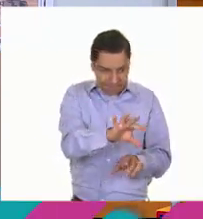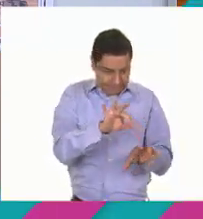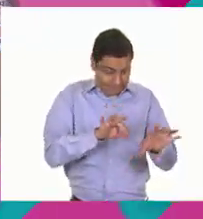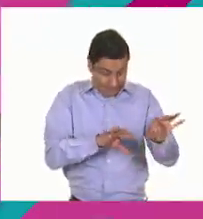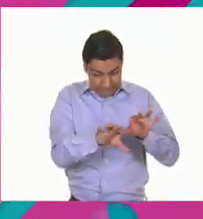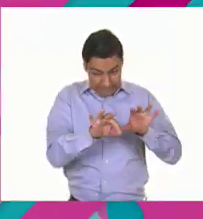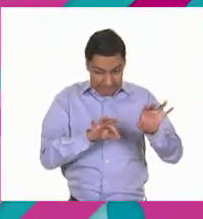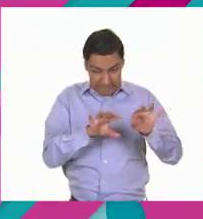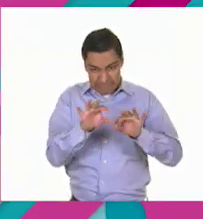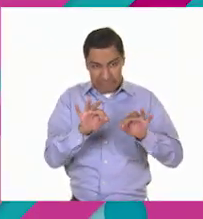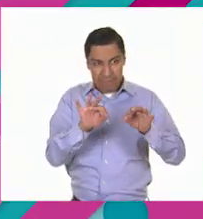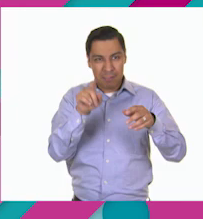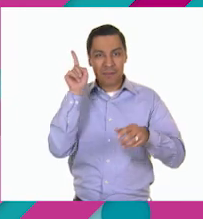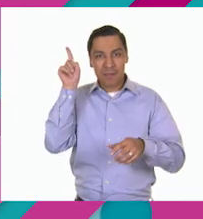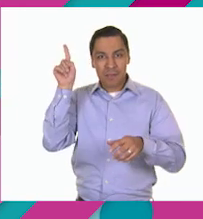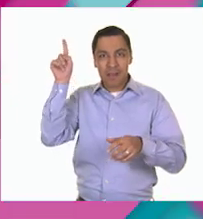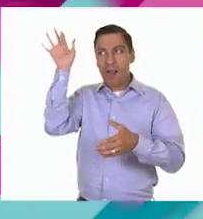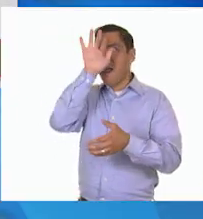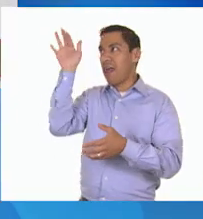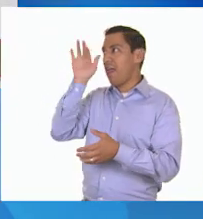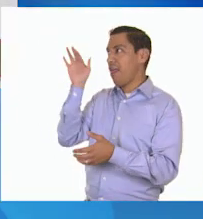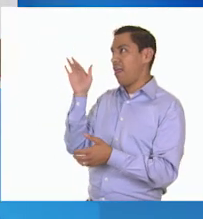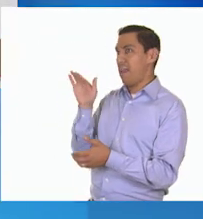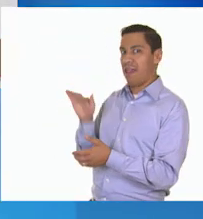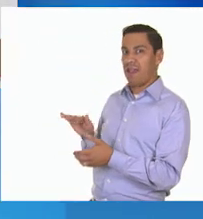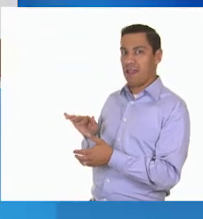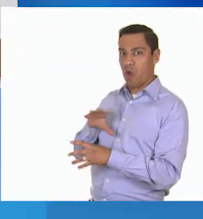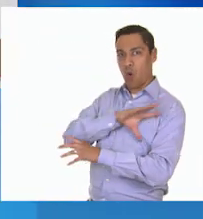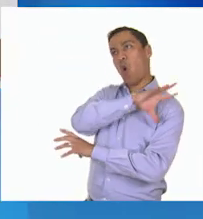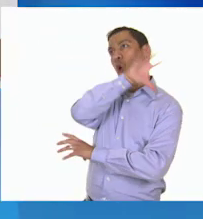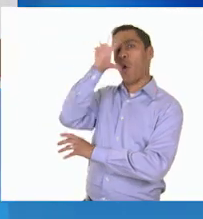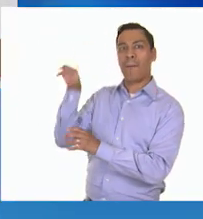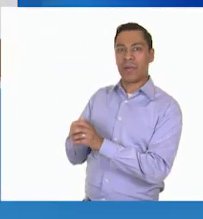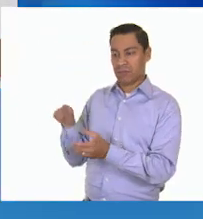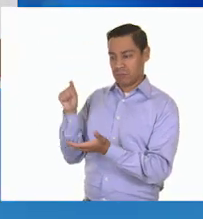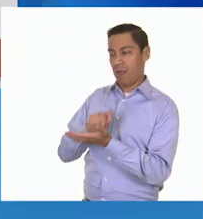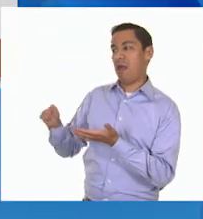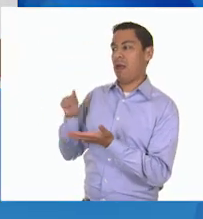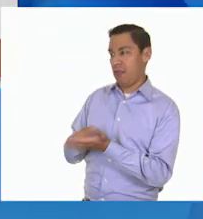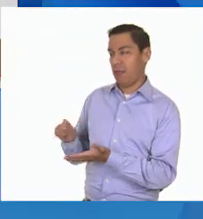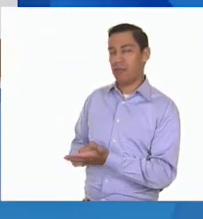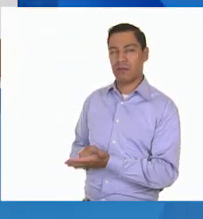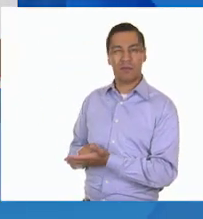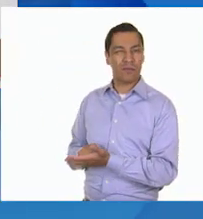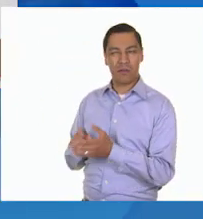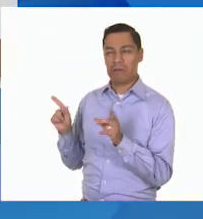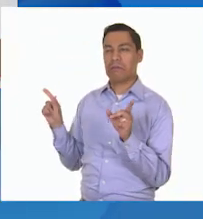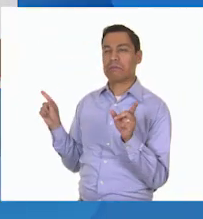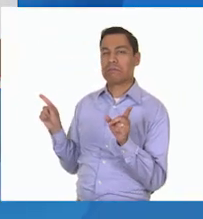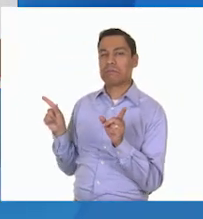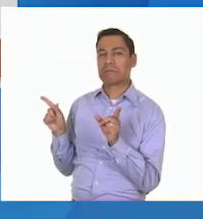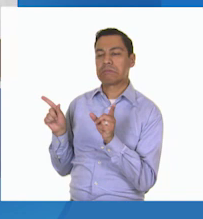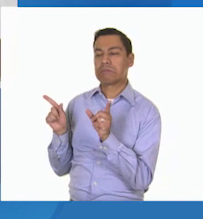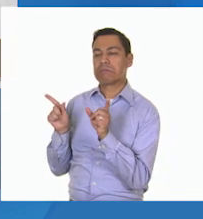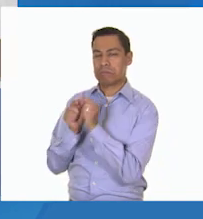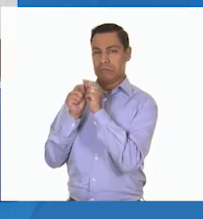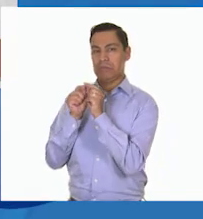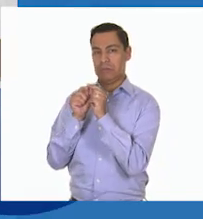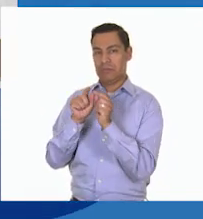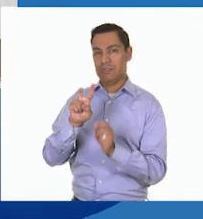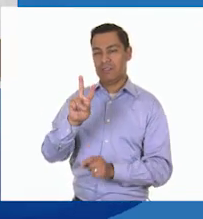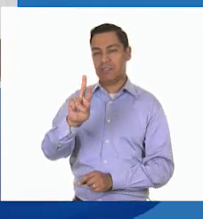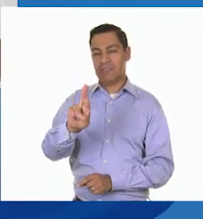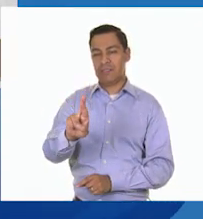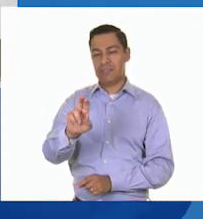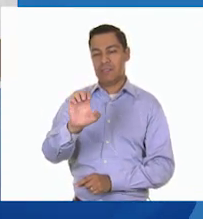yo. Perfecto. Dentro de la nota informativa que tenemos, vamos a elegir se multiplica la compra